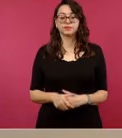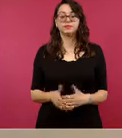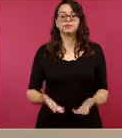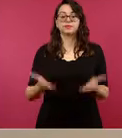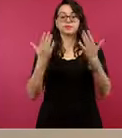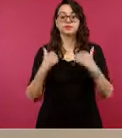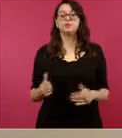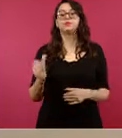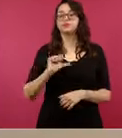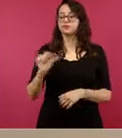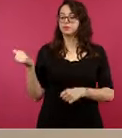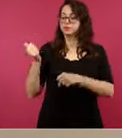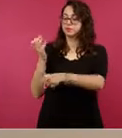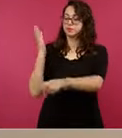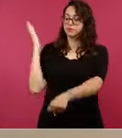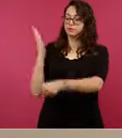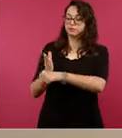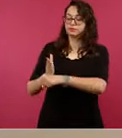de prisión a